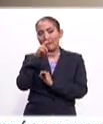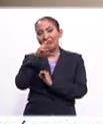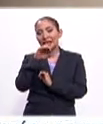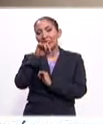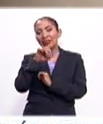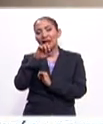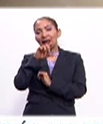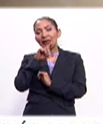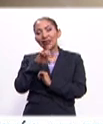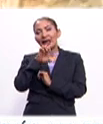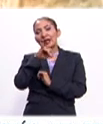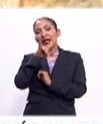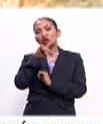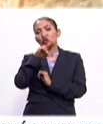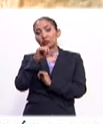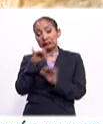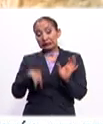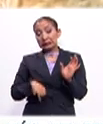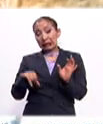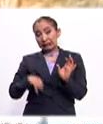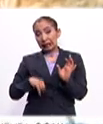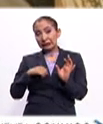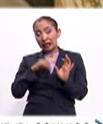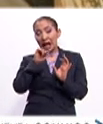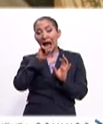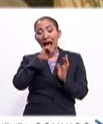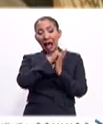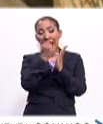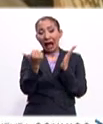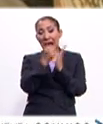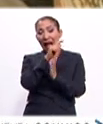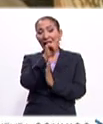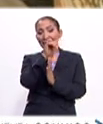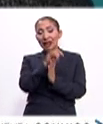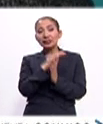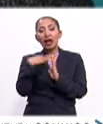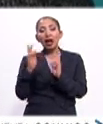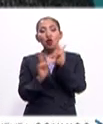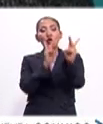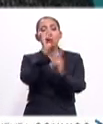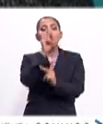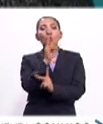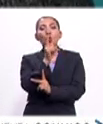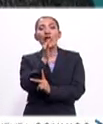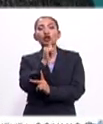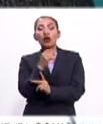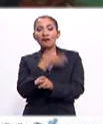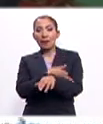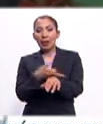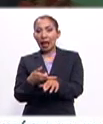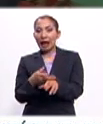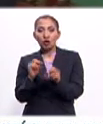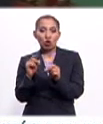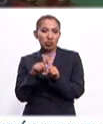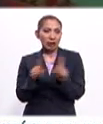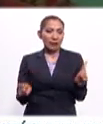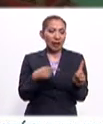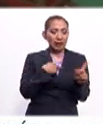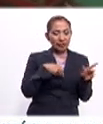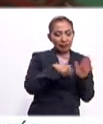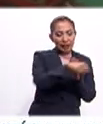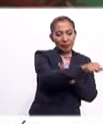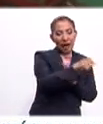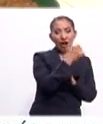Jesús Ordóñez, un interesante atlas de huertos familiares. No es lo mismo